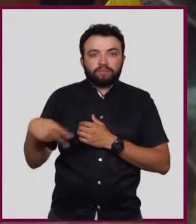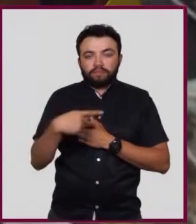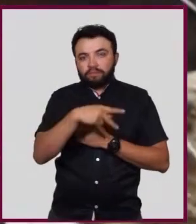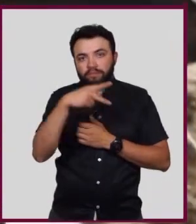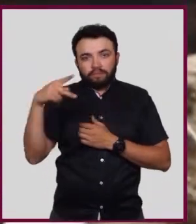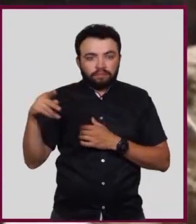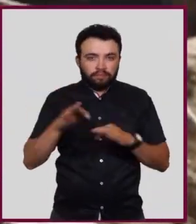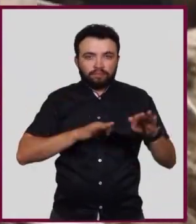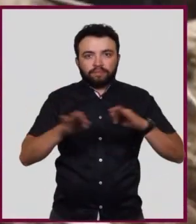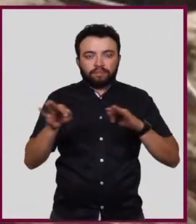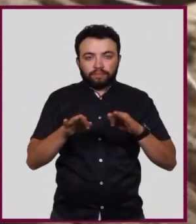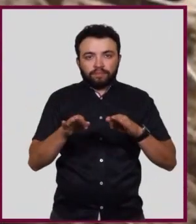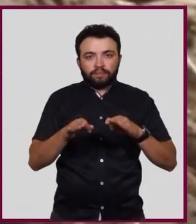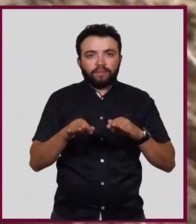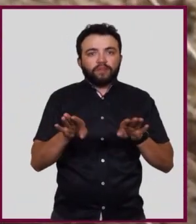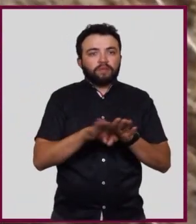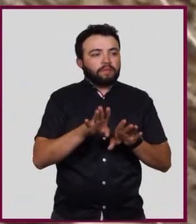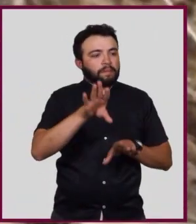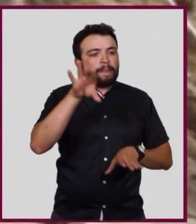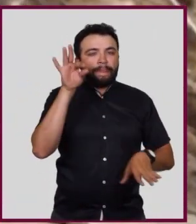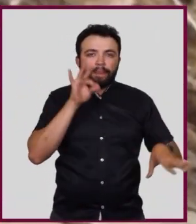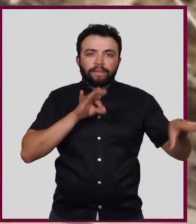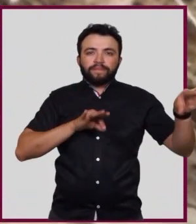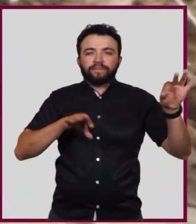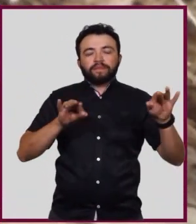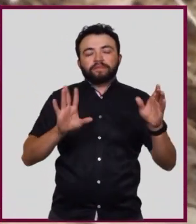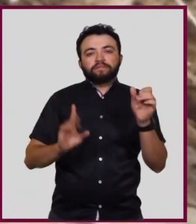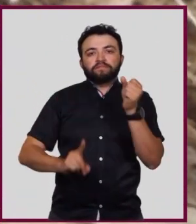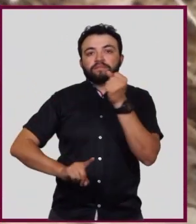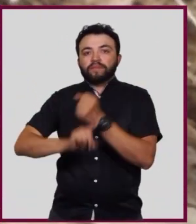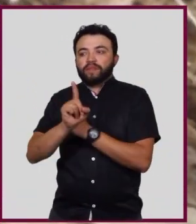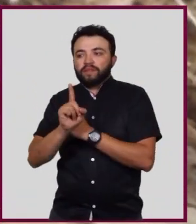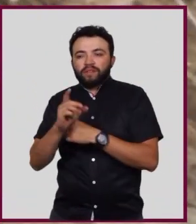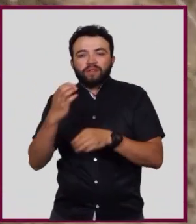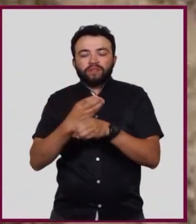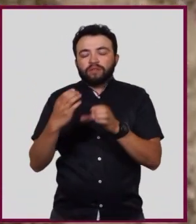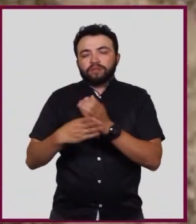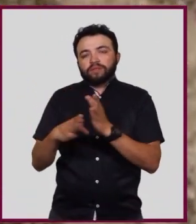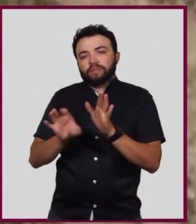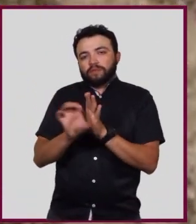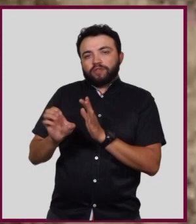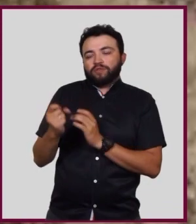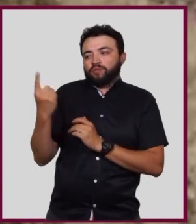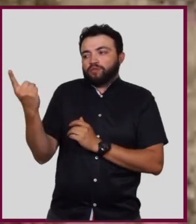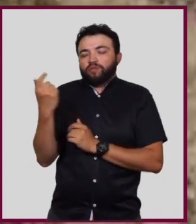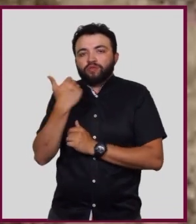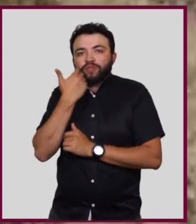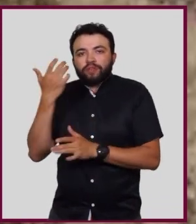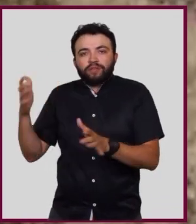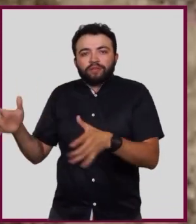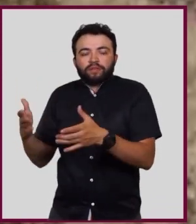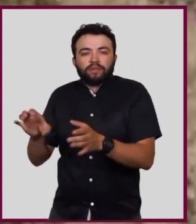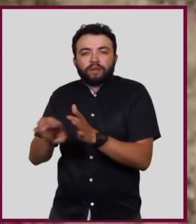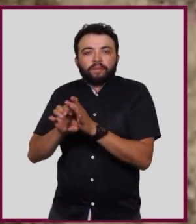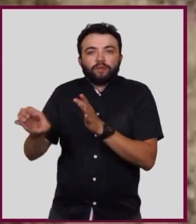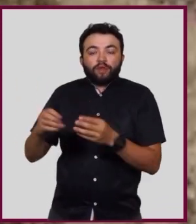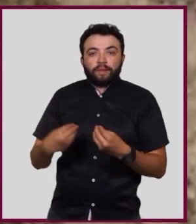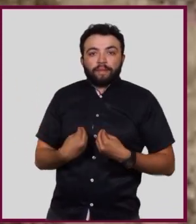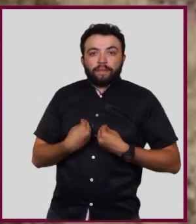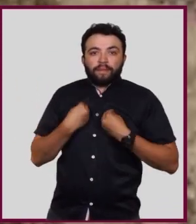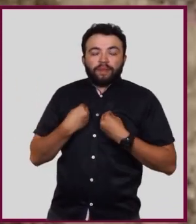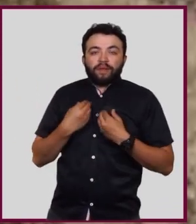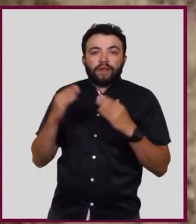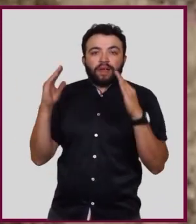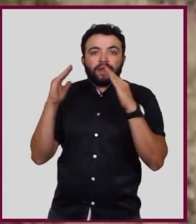las áreas de excavación de acuerdo a problemáticas, ¿no? Si uno quiere excavar, por ejemplo, viviendas